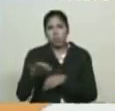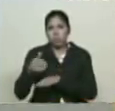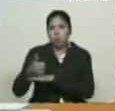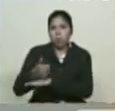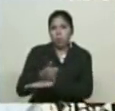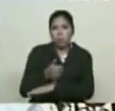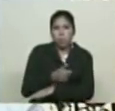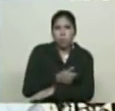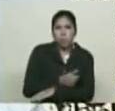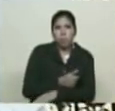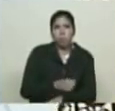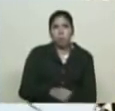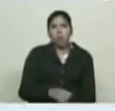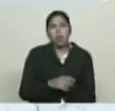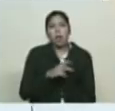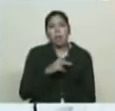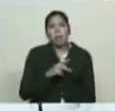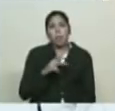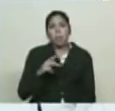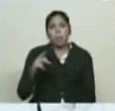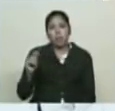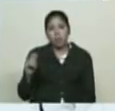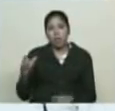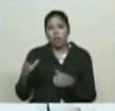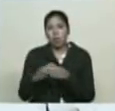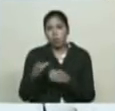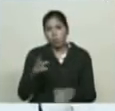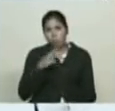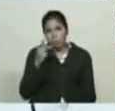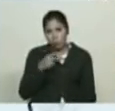Nacional del Partido Patria para Todos, PPT.